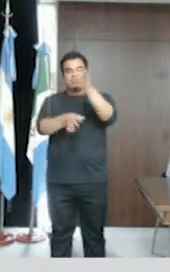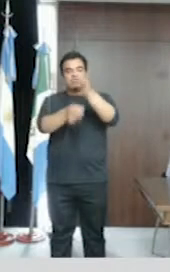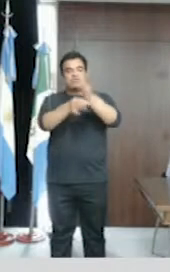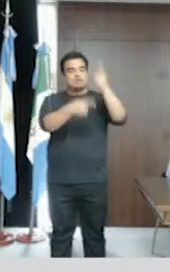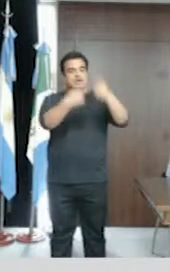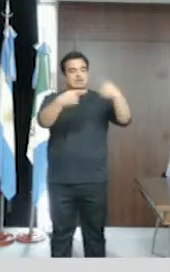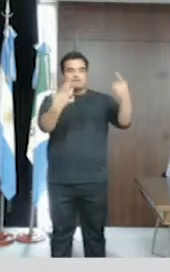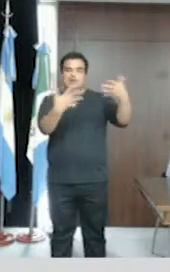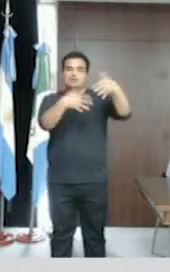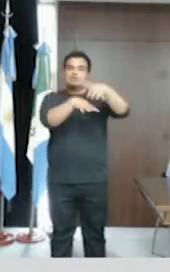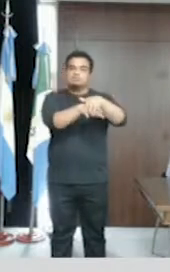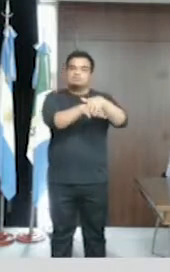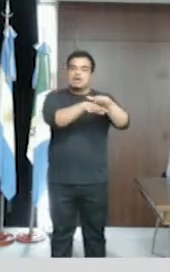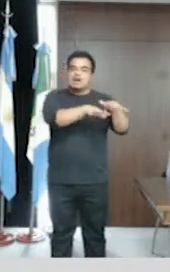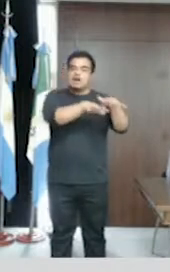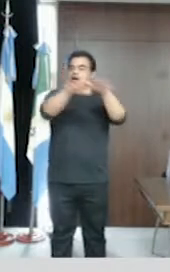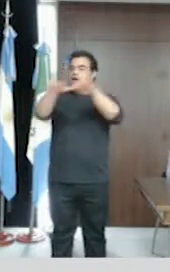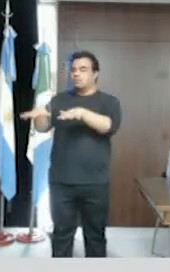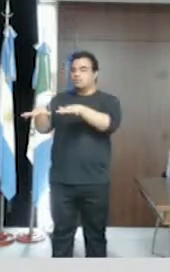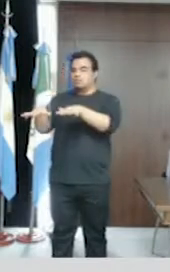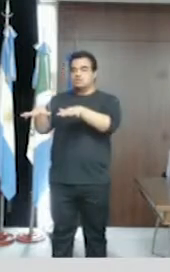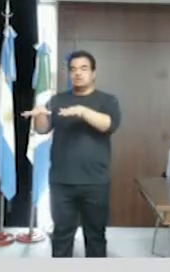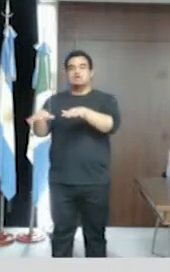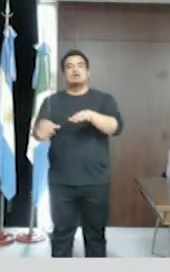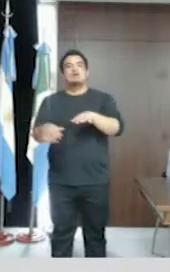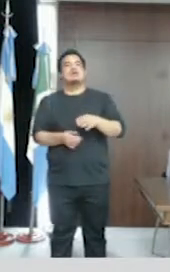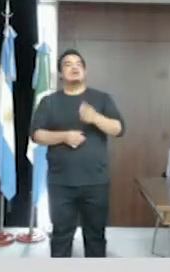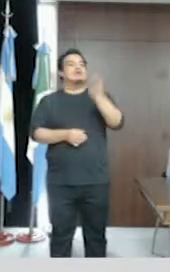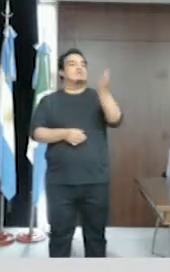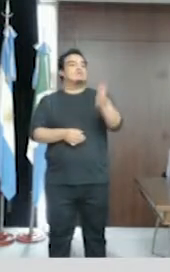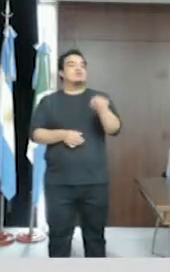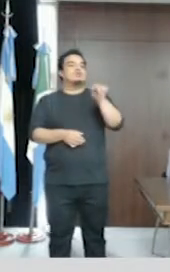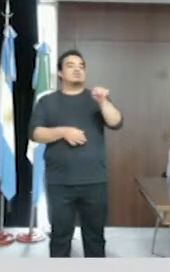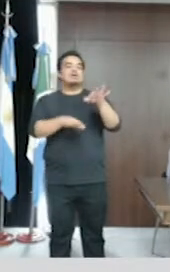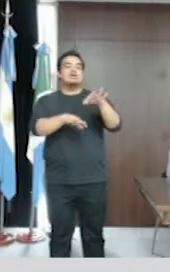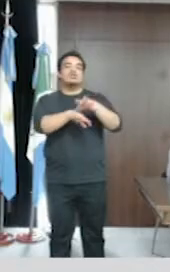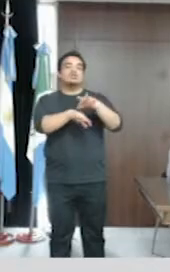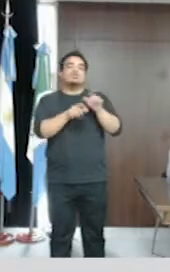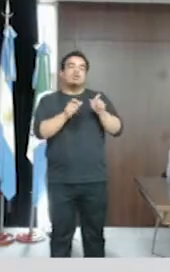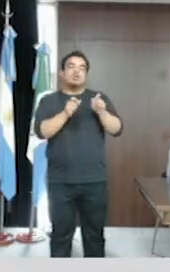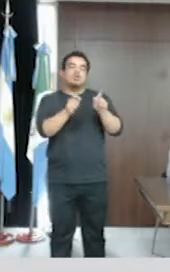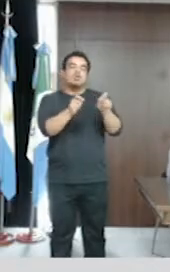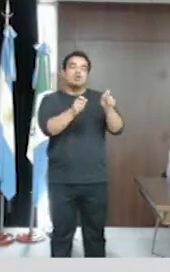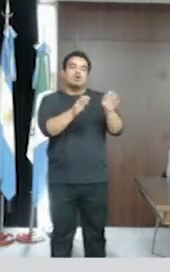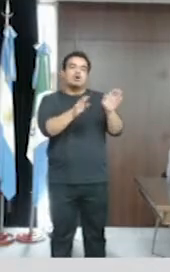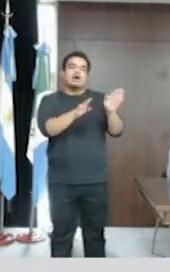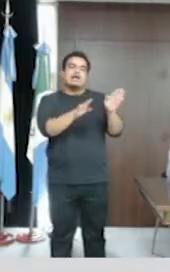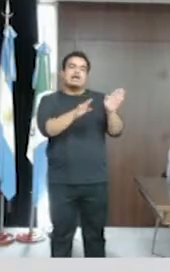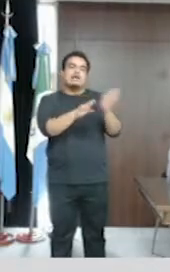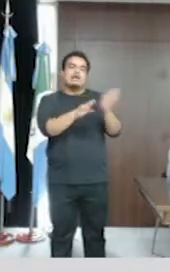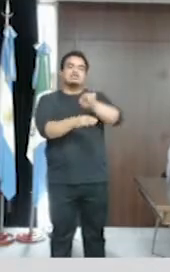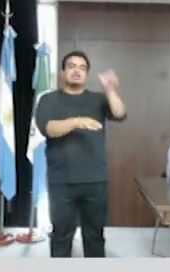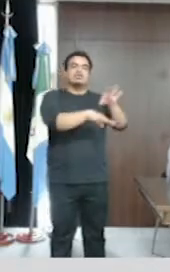distintos servicios del sistema de salud. No tiene que correrse el oncólogo cuando deriva a cuidados paliativos, no tiene que correrse el neumonólogo,